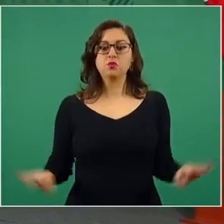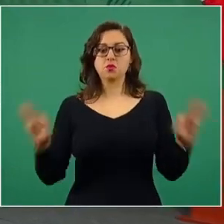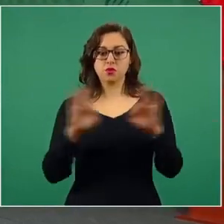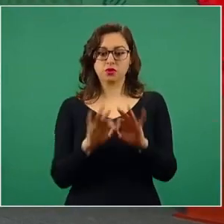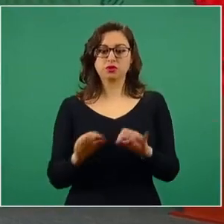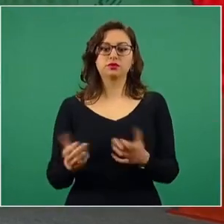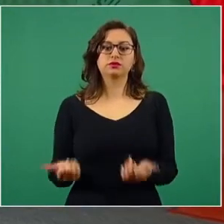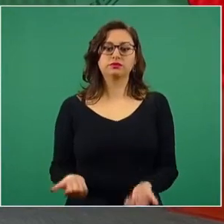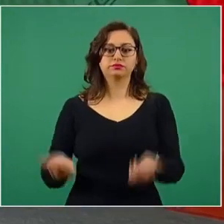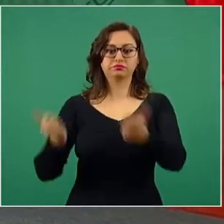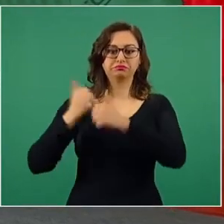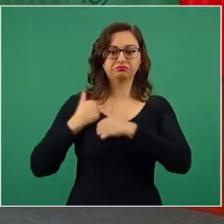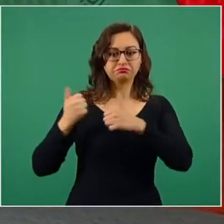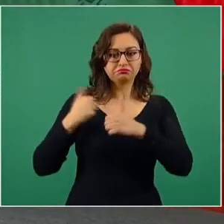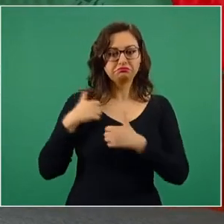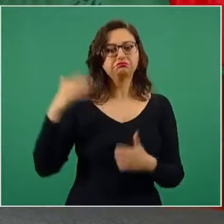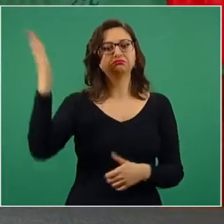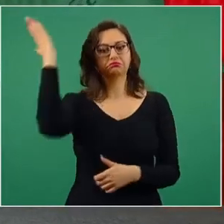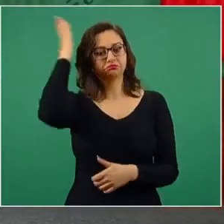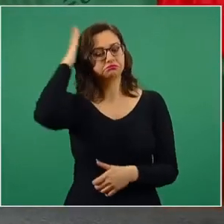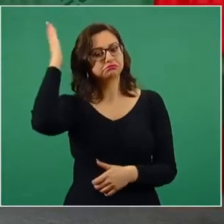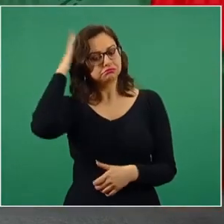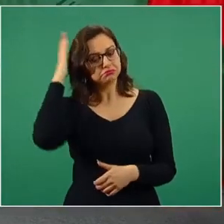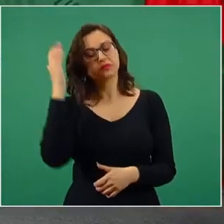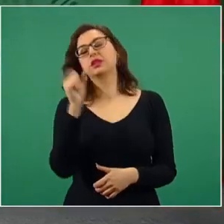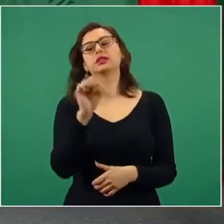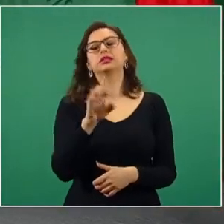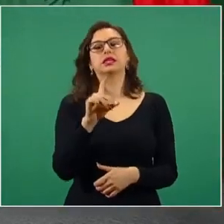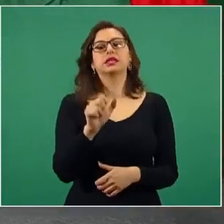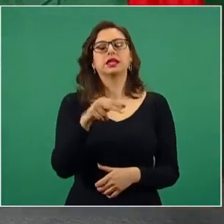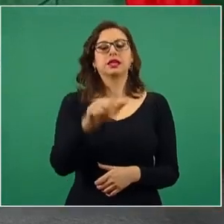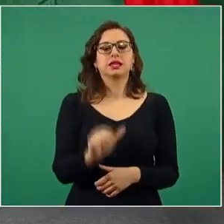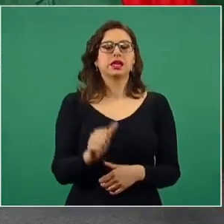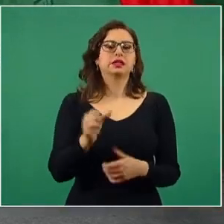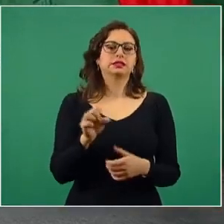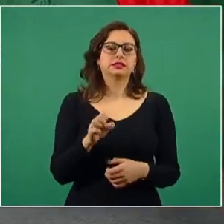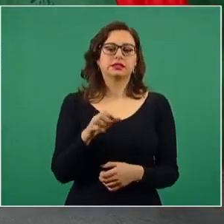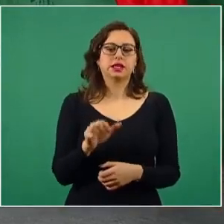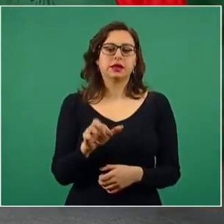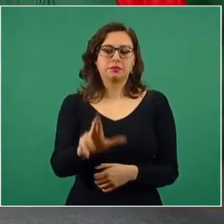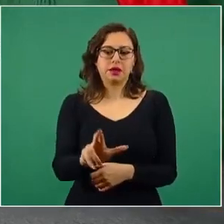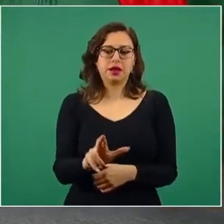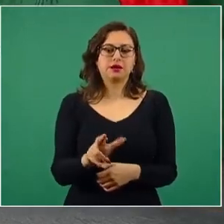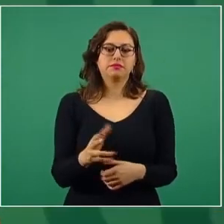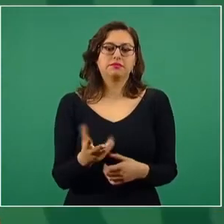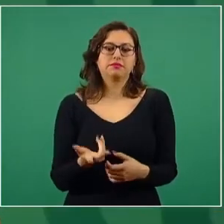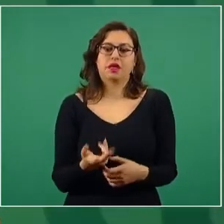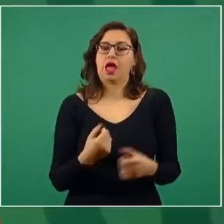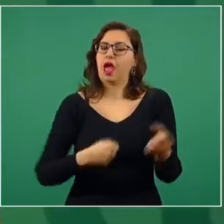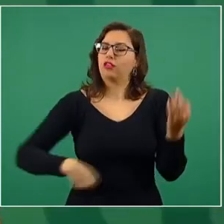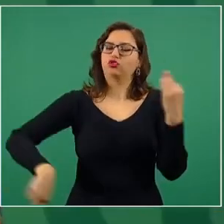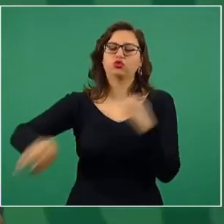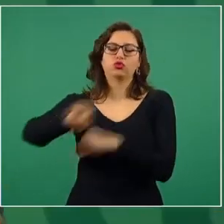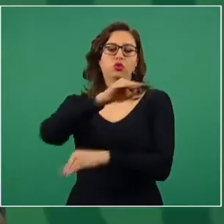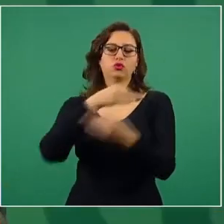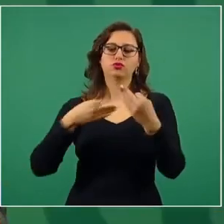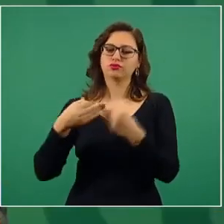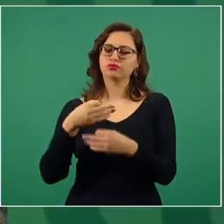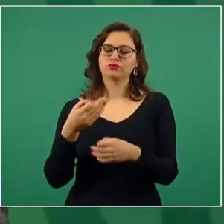soldados y con oficiales del ejército, a los que les enviamos una felicitación.